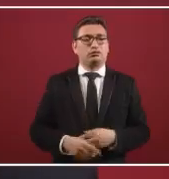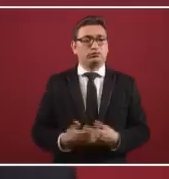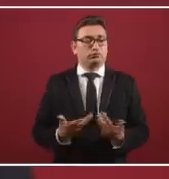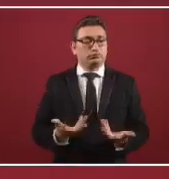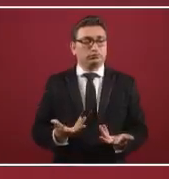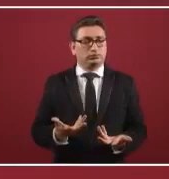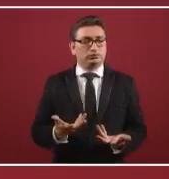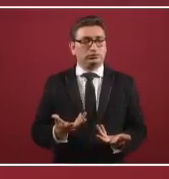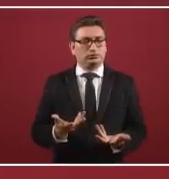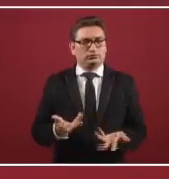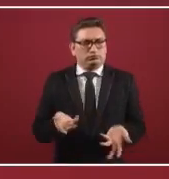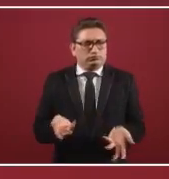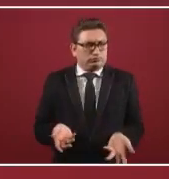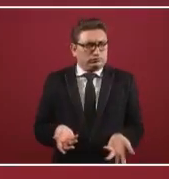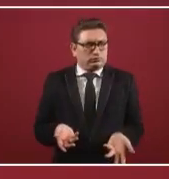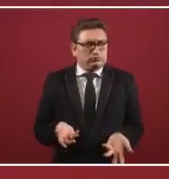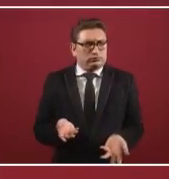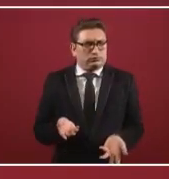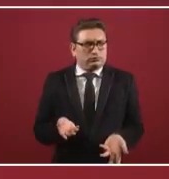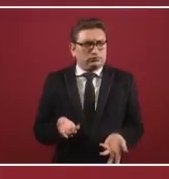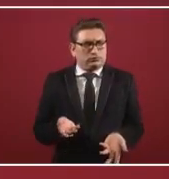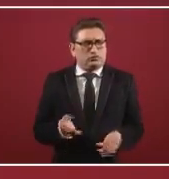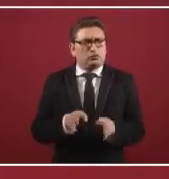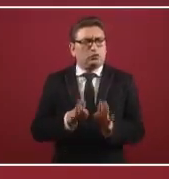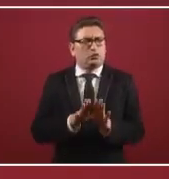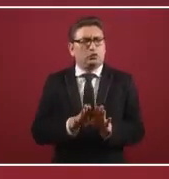Bueno, ¿y en qué circunstancias se dan